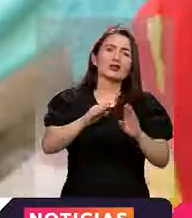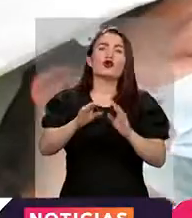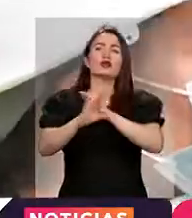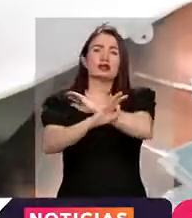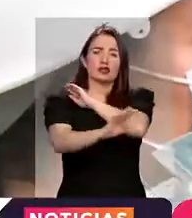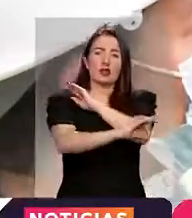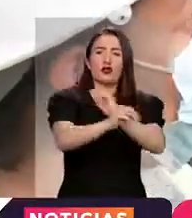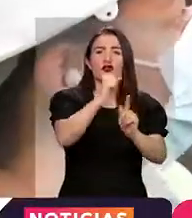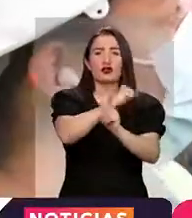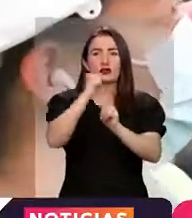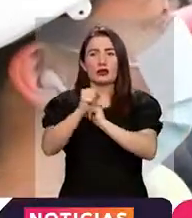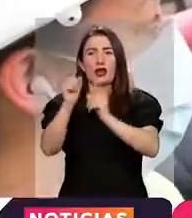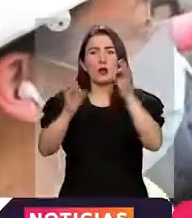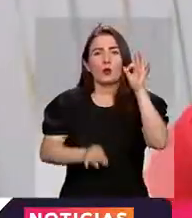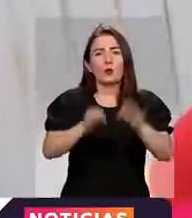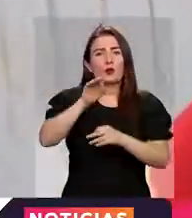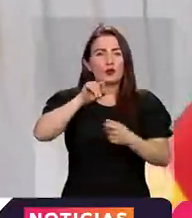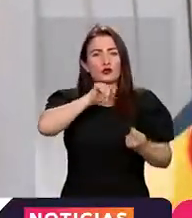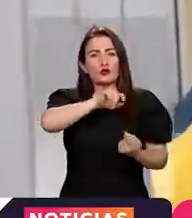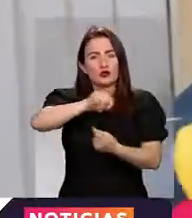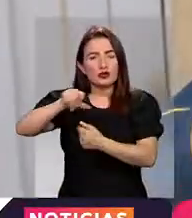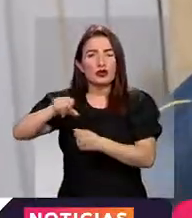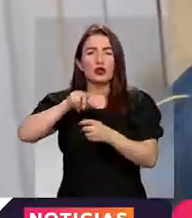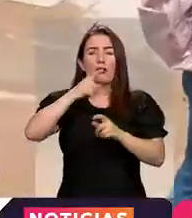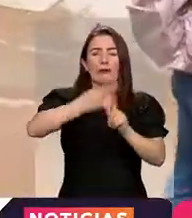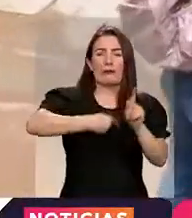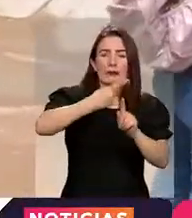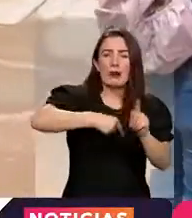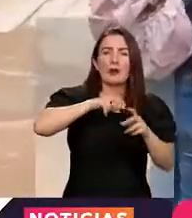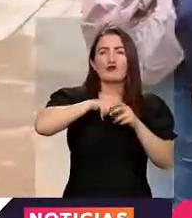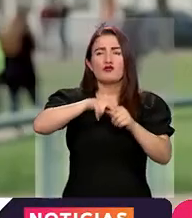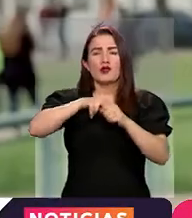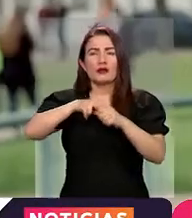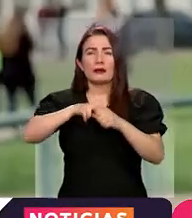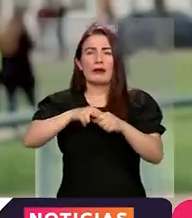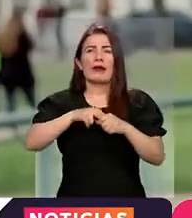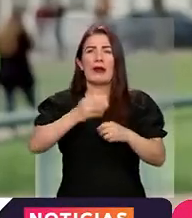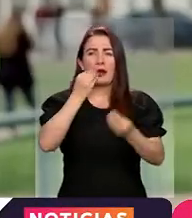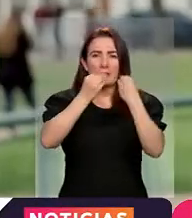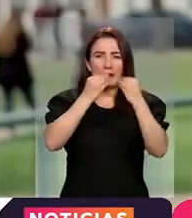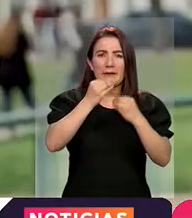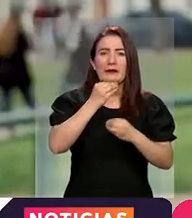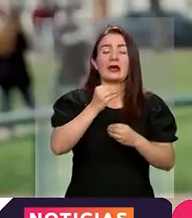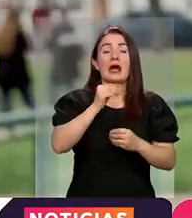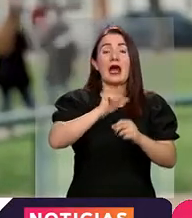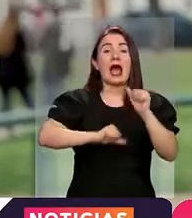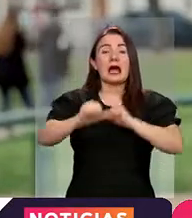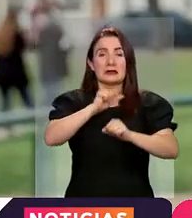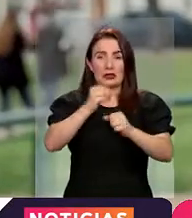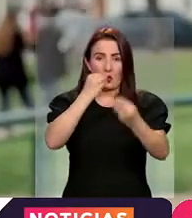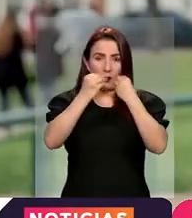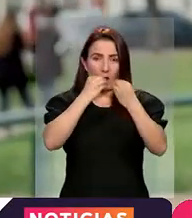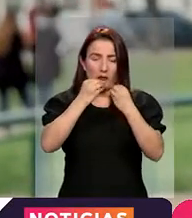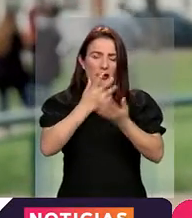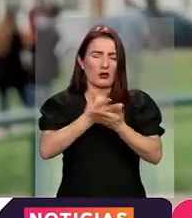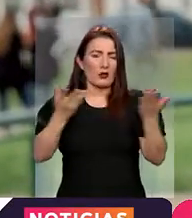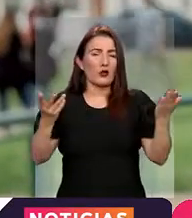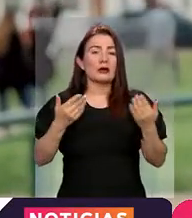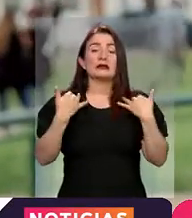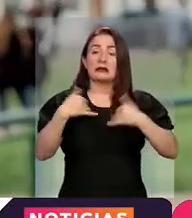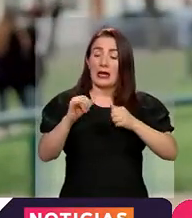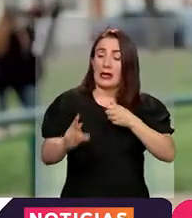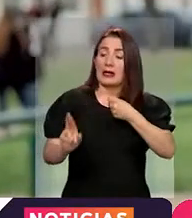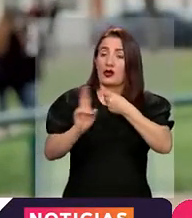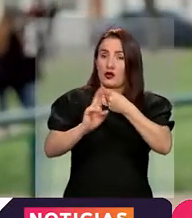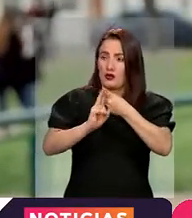jurídica subsidio de arrendamiento de transporte de alimentación y kit de aseo por primera vez bogotá cuenta con la ruta para la reintegración